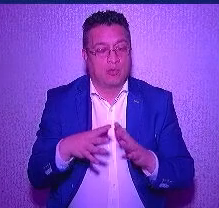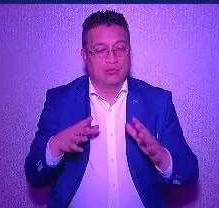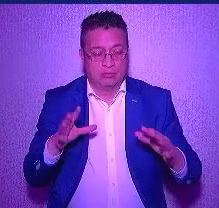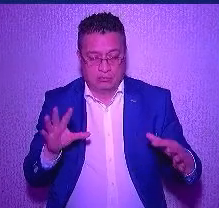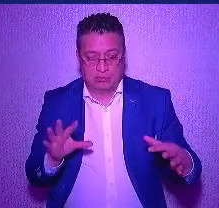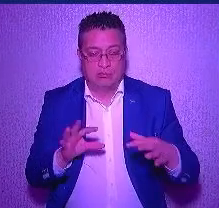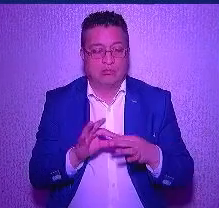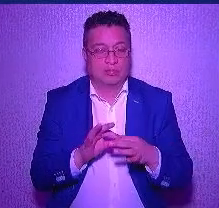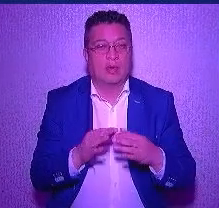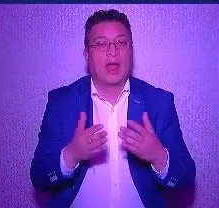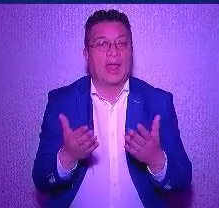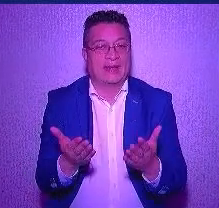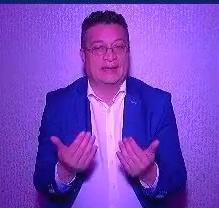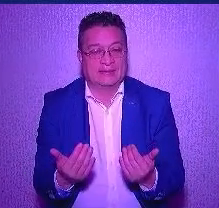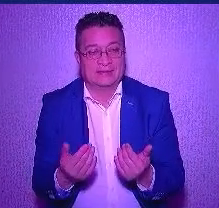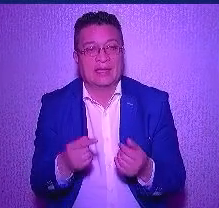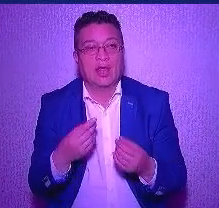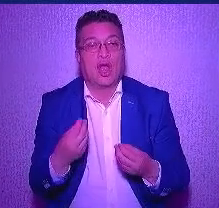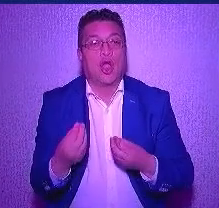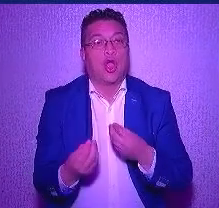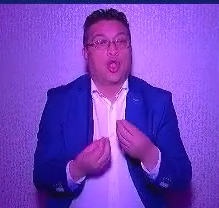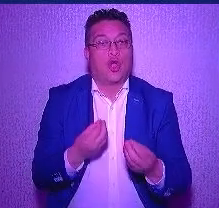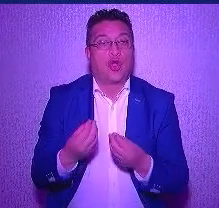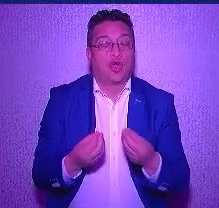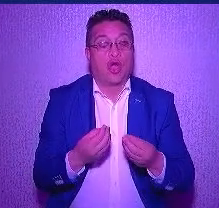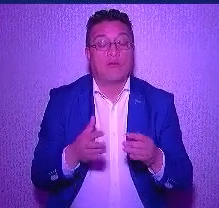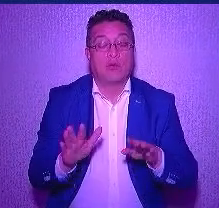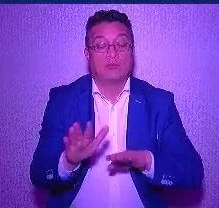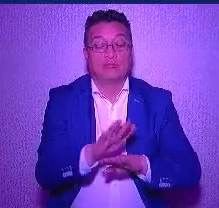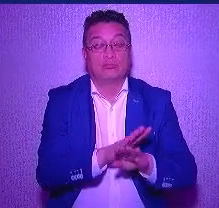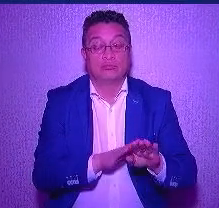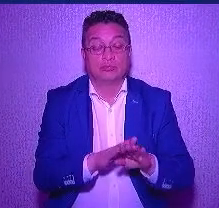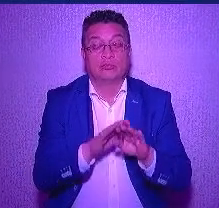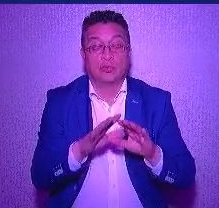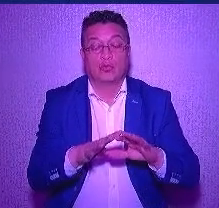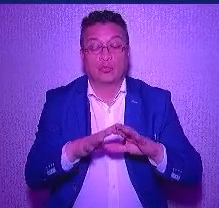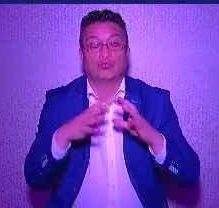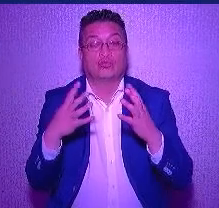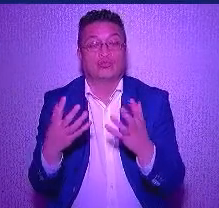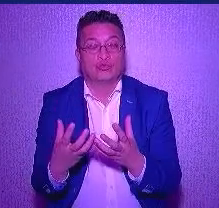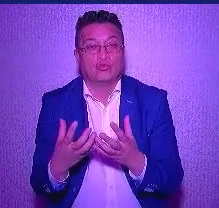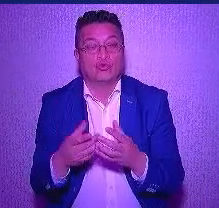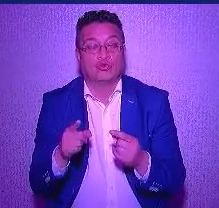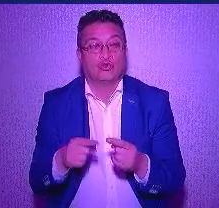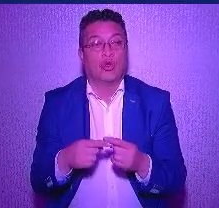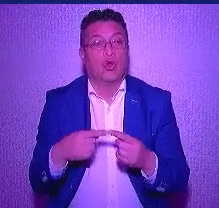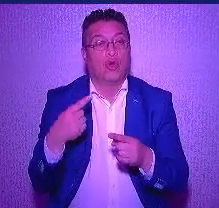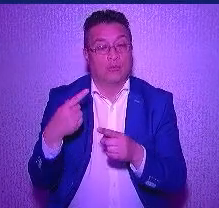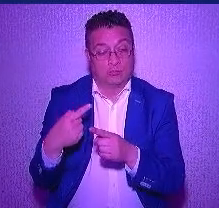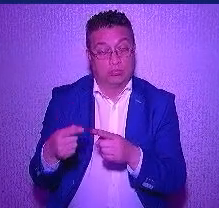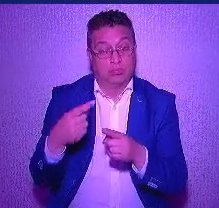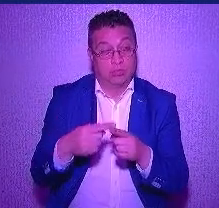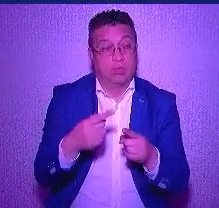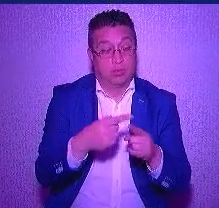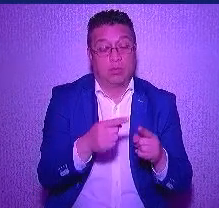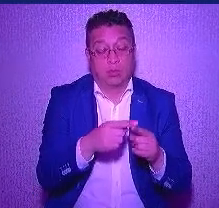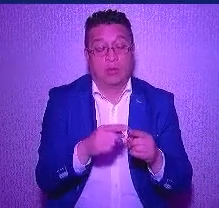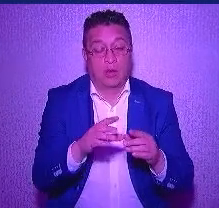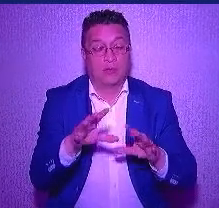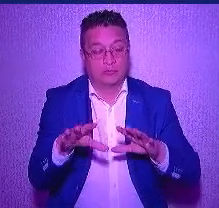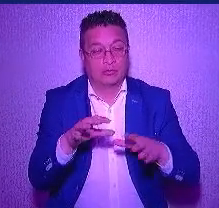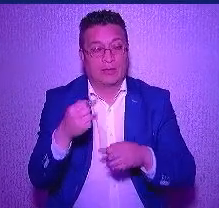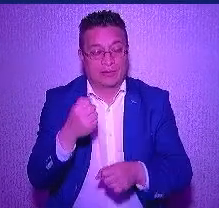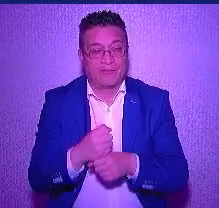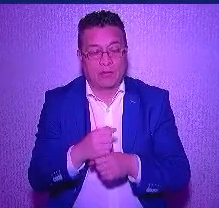la necesidad de cómo las protecciones deben suceder en un mundo donde la cantidad de dispositivos de trabajo ha